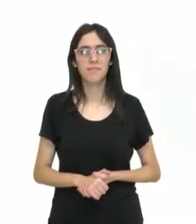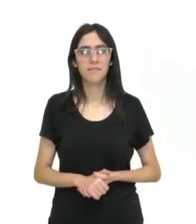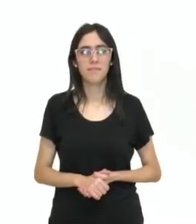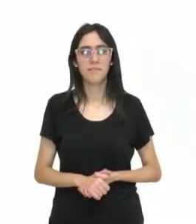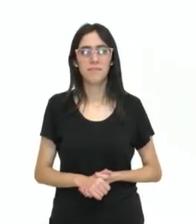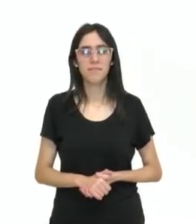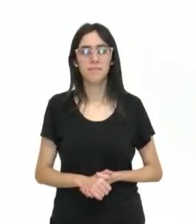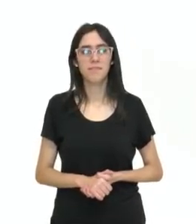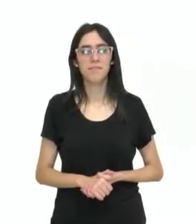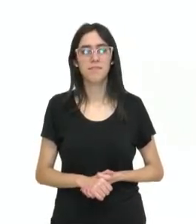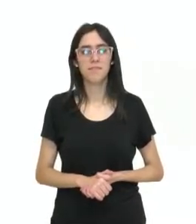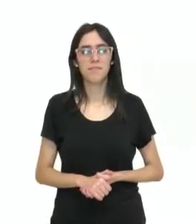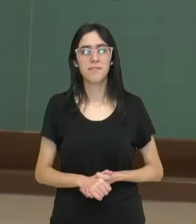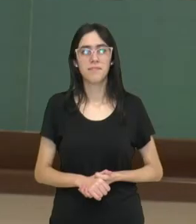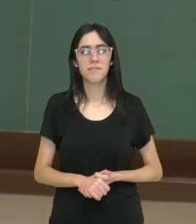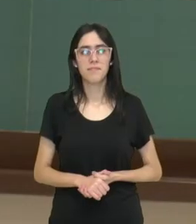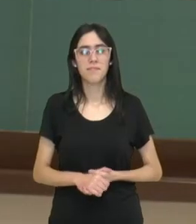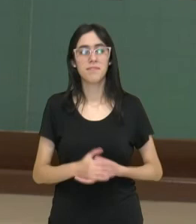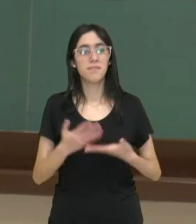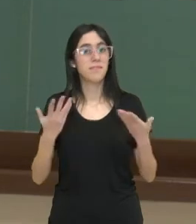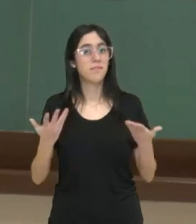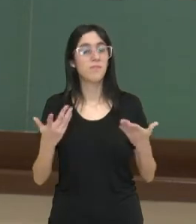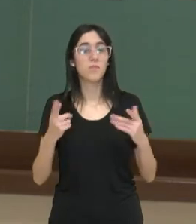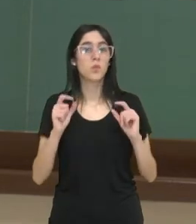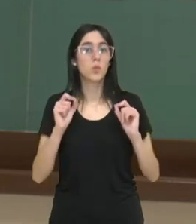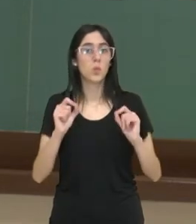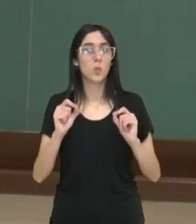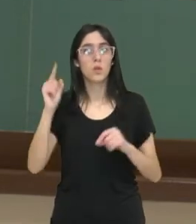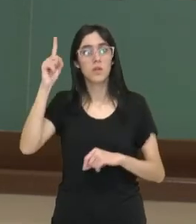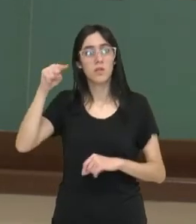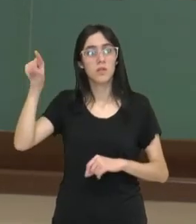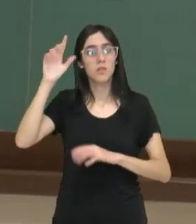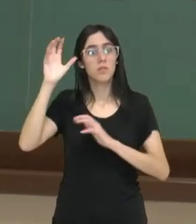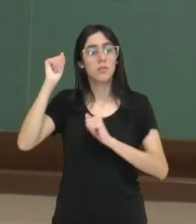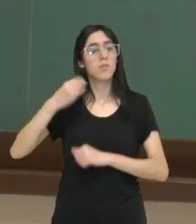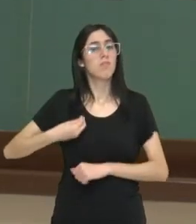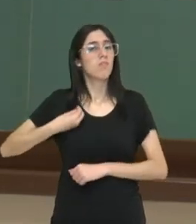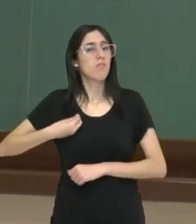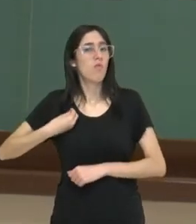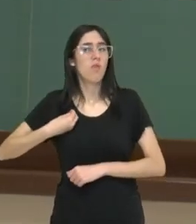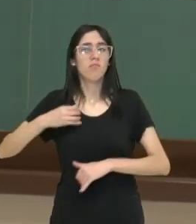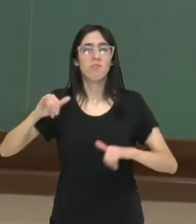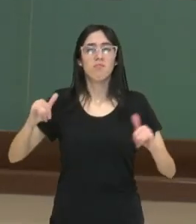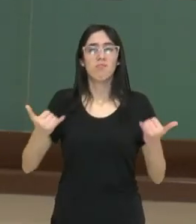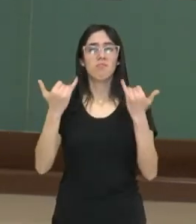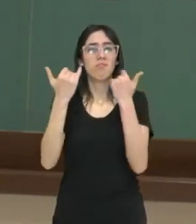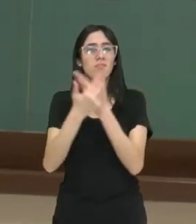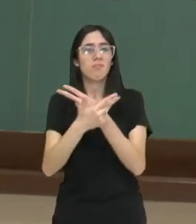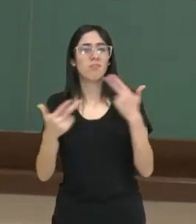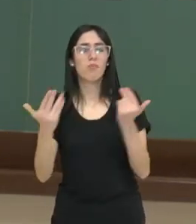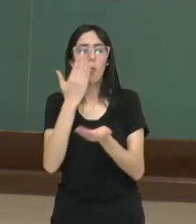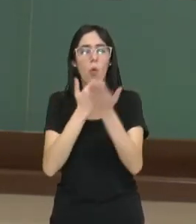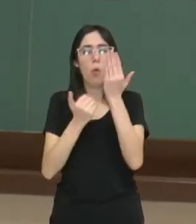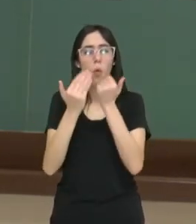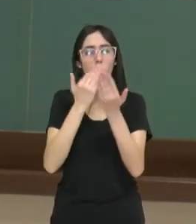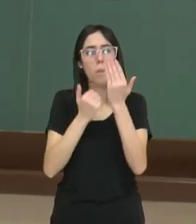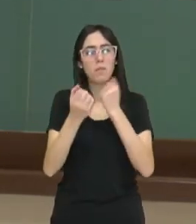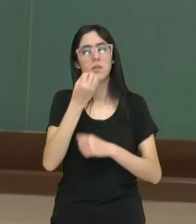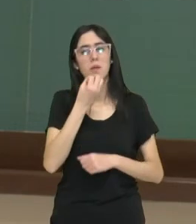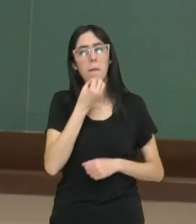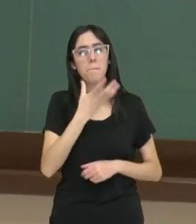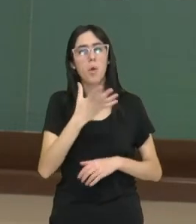el deber. O equilíbrio perfeito entre o prazer e o dever, sim? Gostam de uma boa